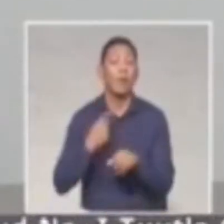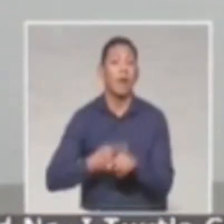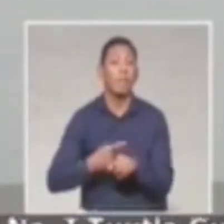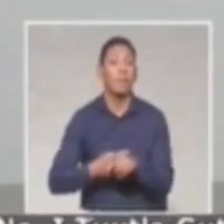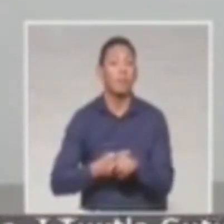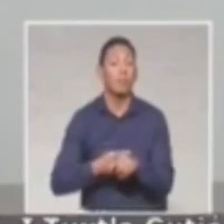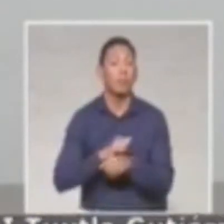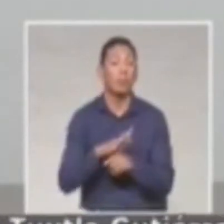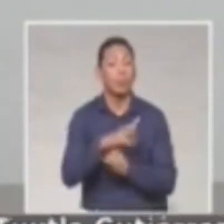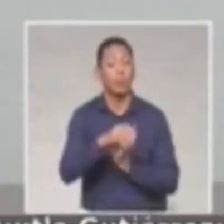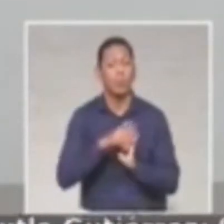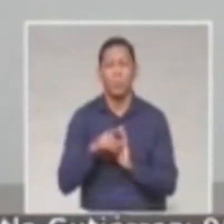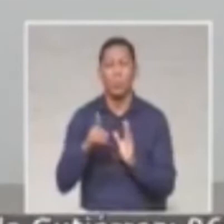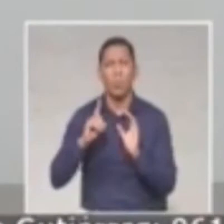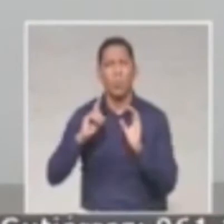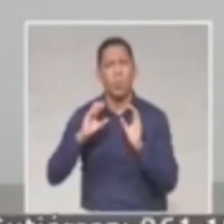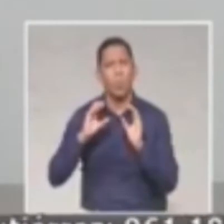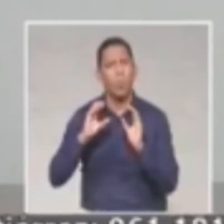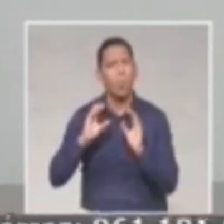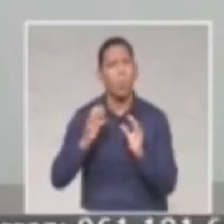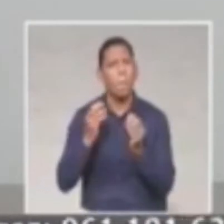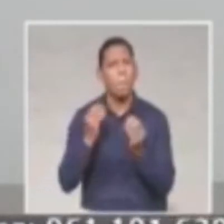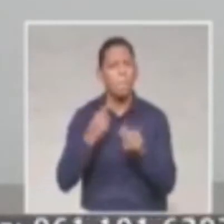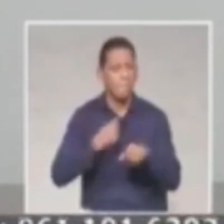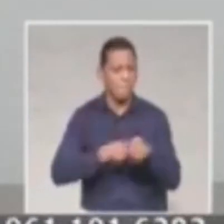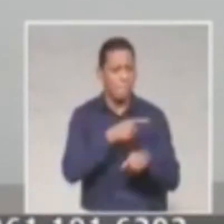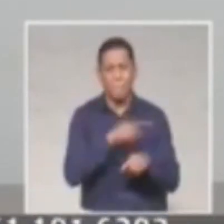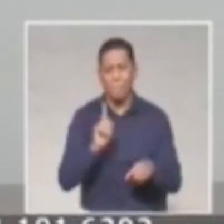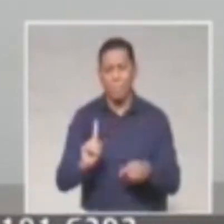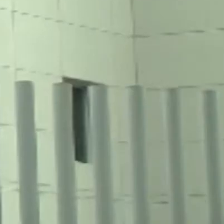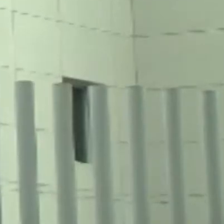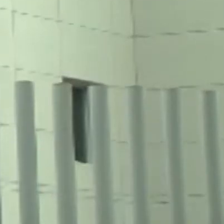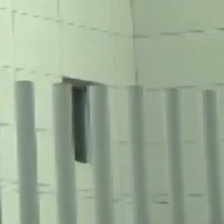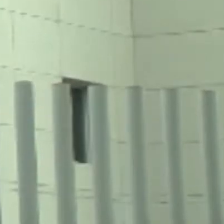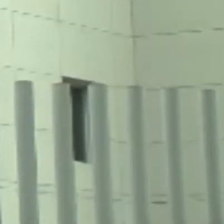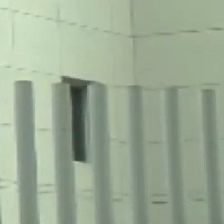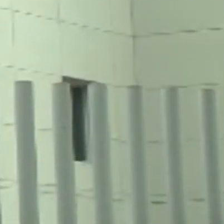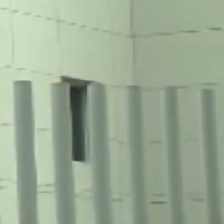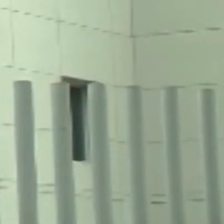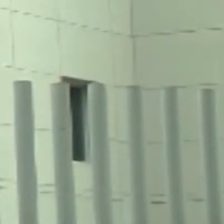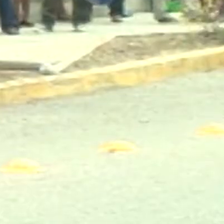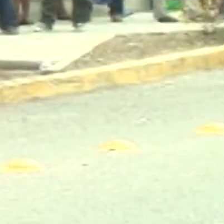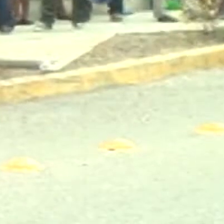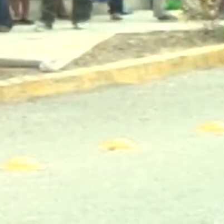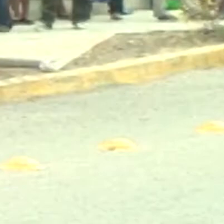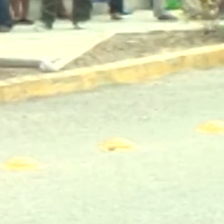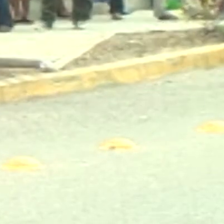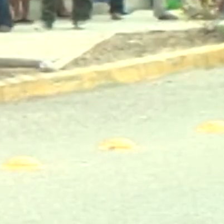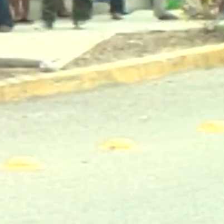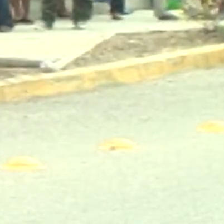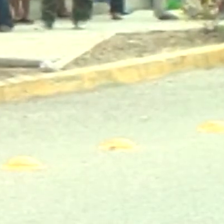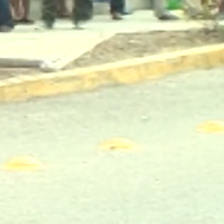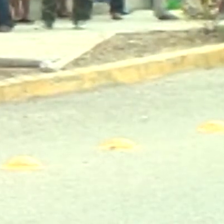el secretario descalificó las protestas que trabajadores de salud han realizado, en donde piden su destitución,